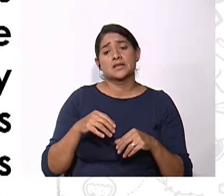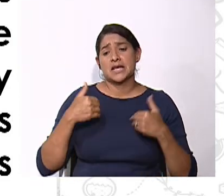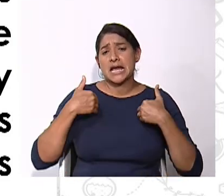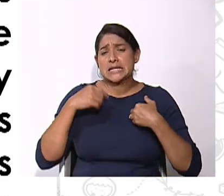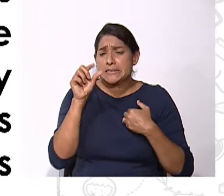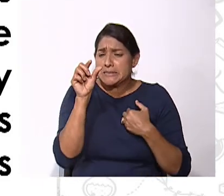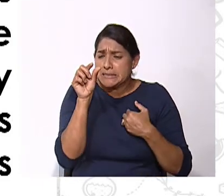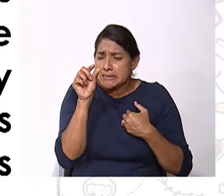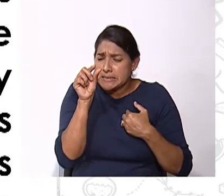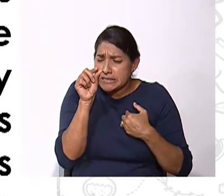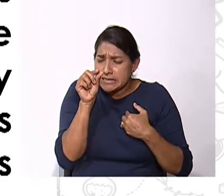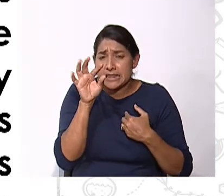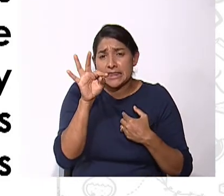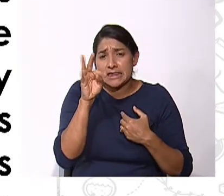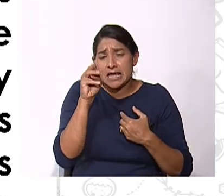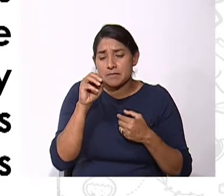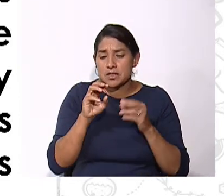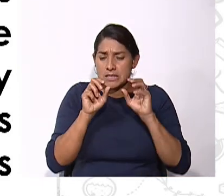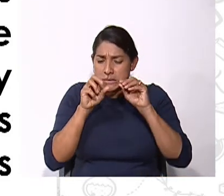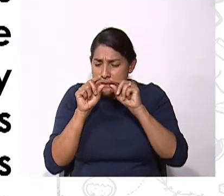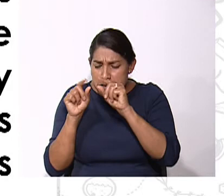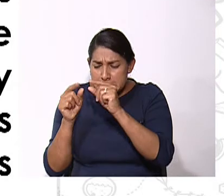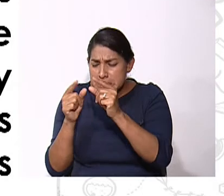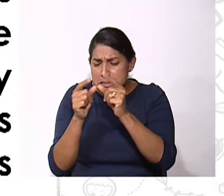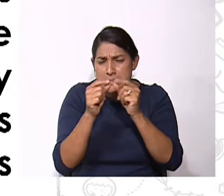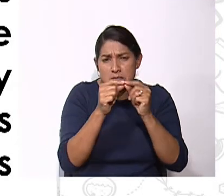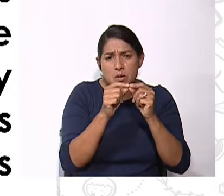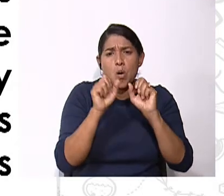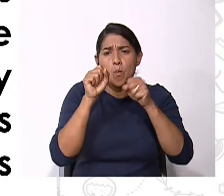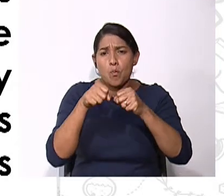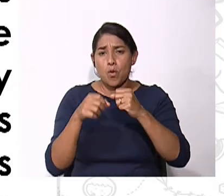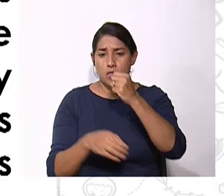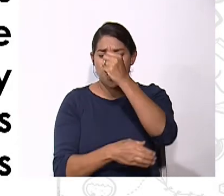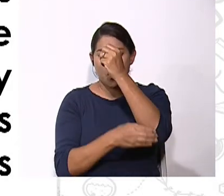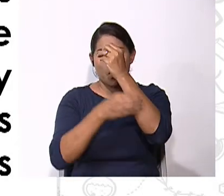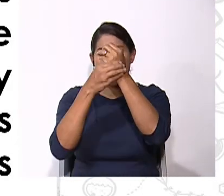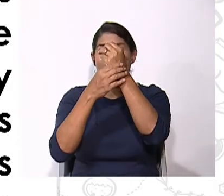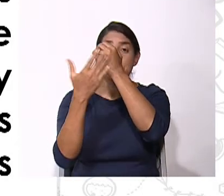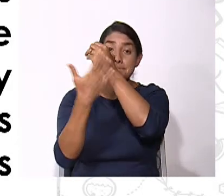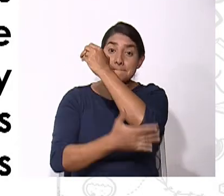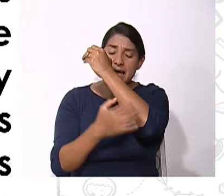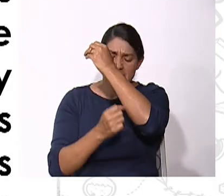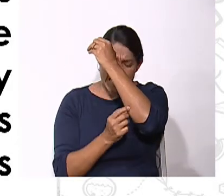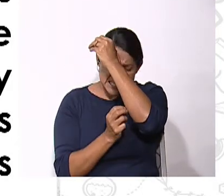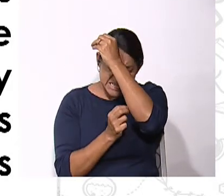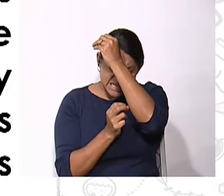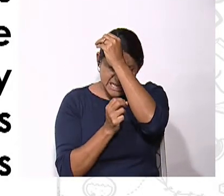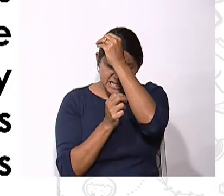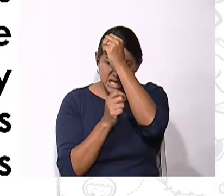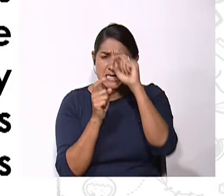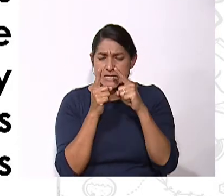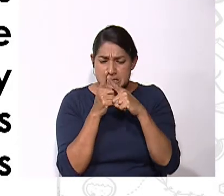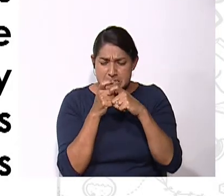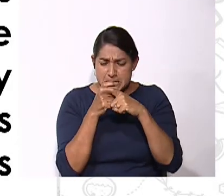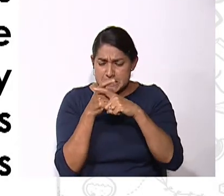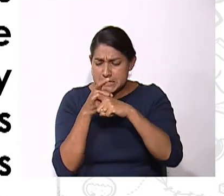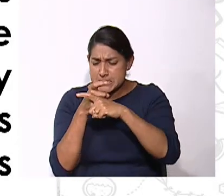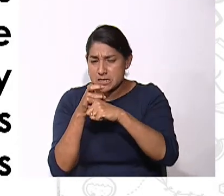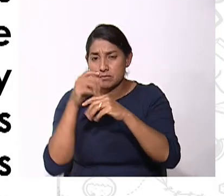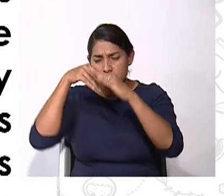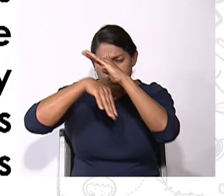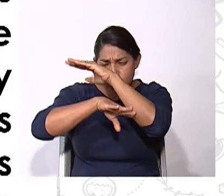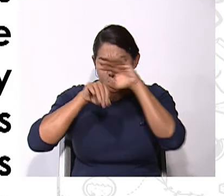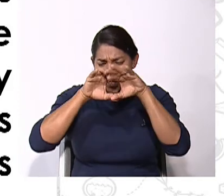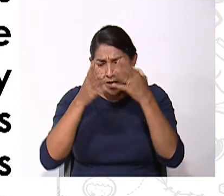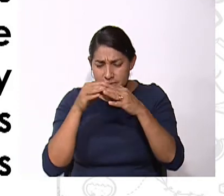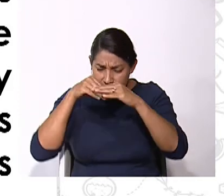de insectos, pueden ocasionar daños a las estructuras de madera. Estas criaturas minúsculas viven bajo la